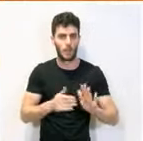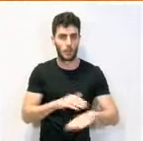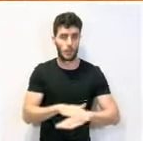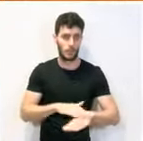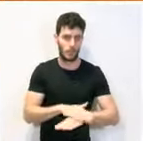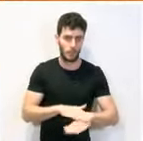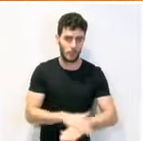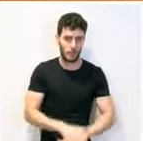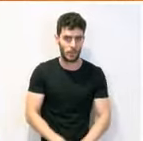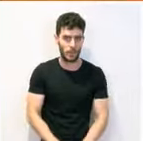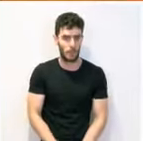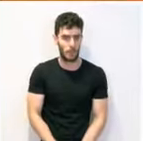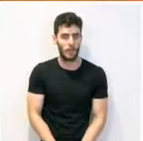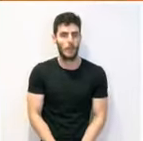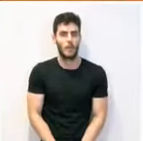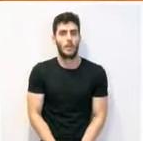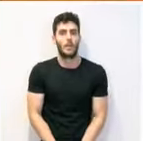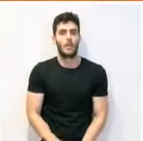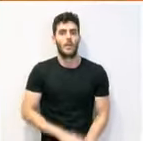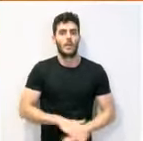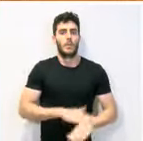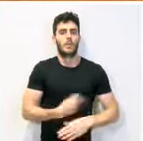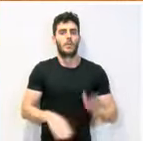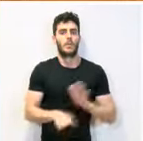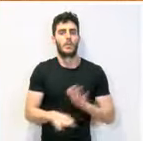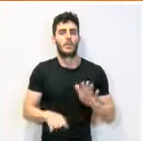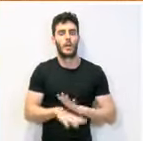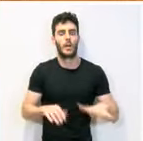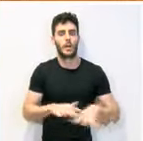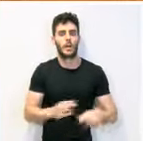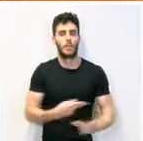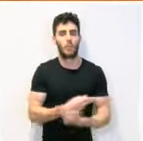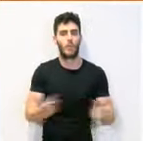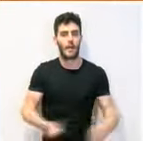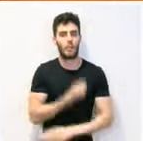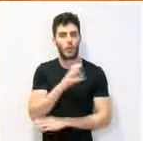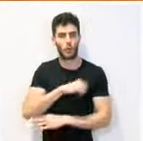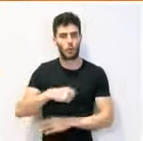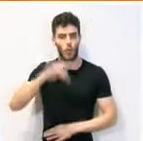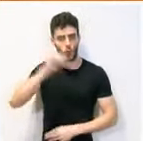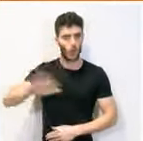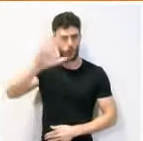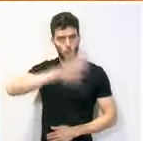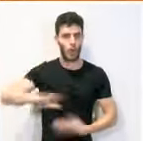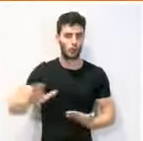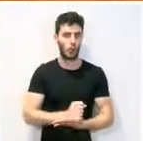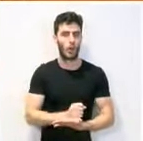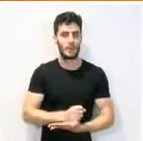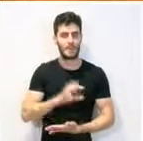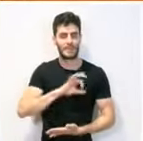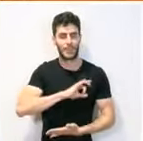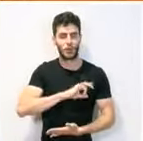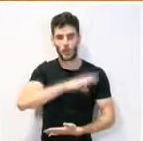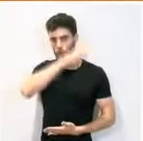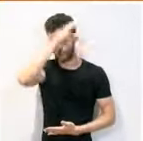fundamental seguir impulsando la red pública en toda nuestra comunidad. Señor Andreu, la